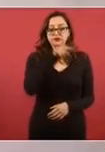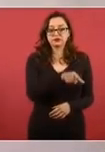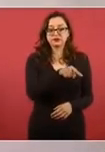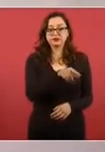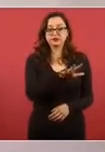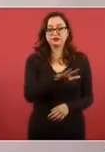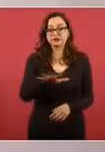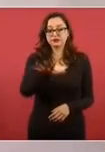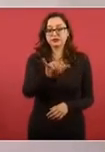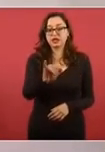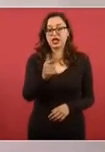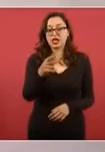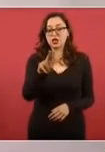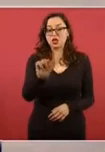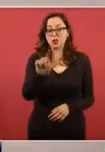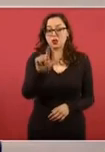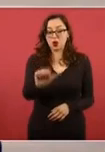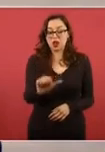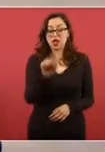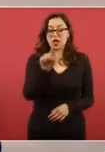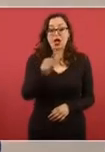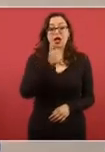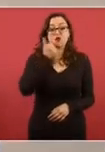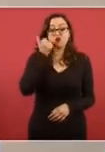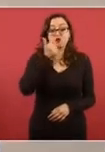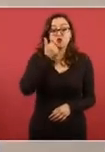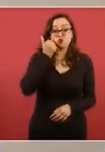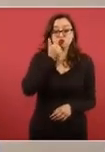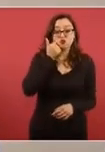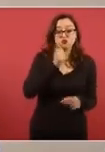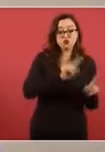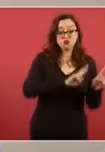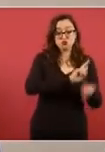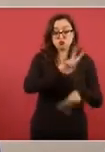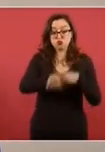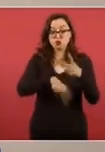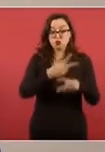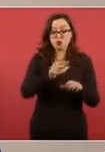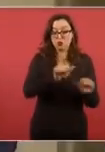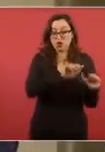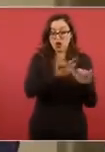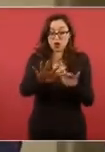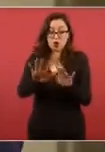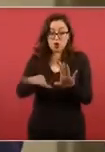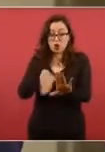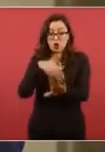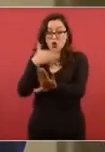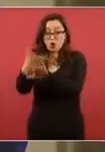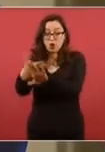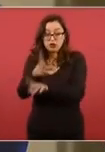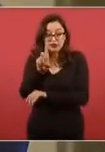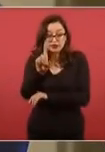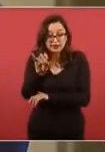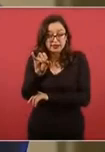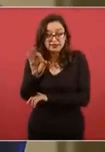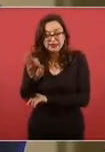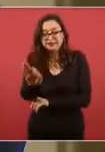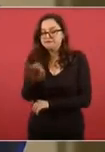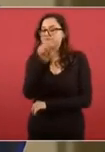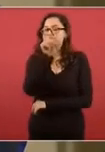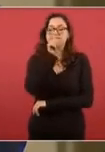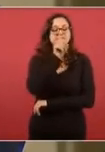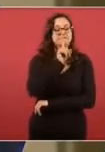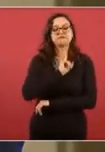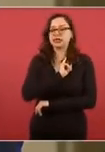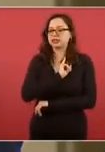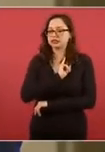delictivo actuó con un amplio número de sicarios y halcones a partir de un mando central y al